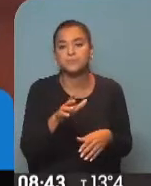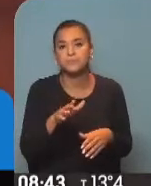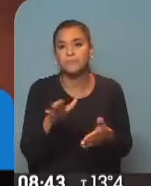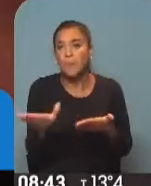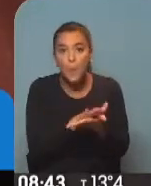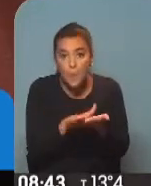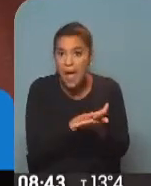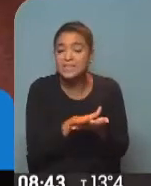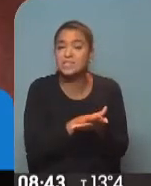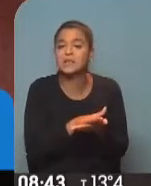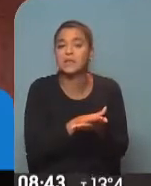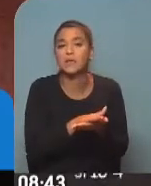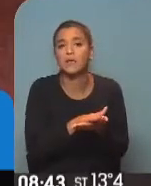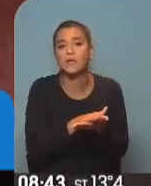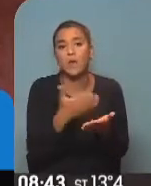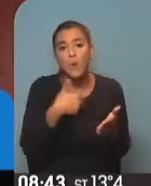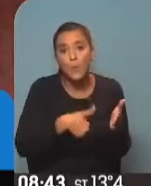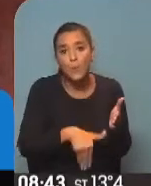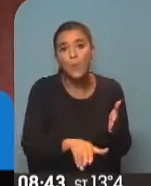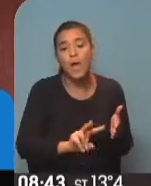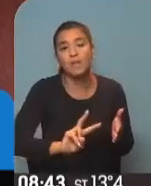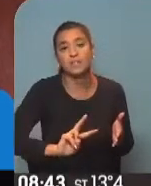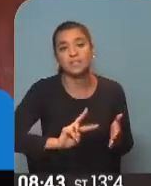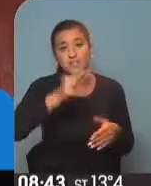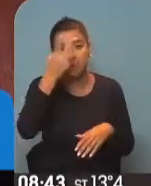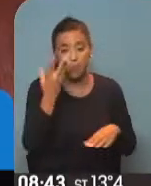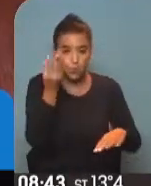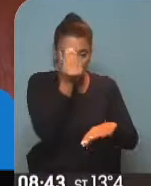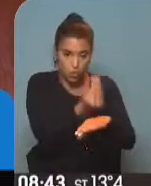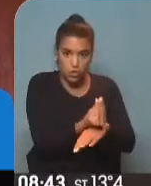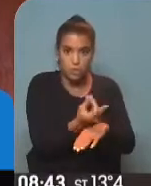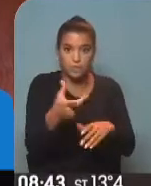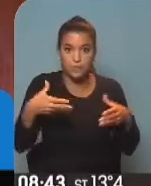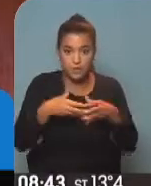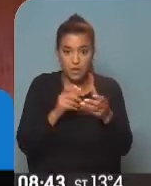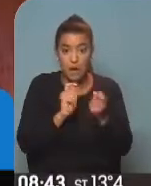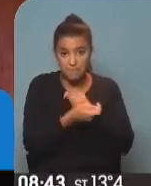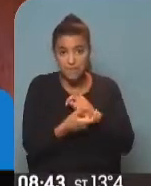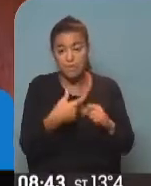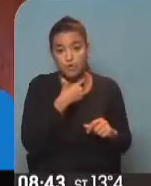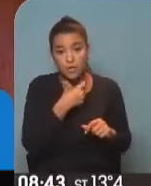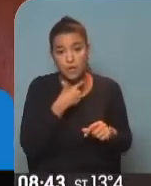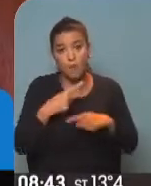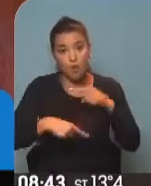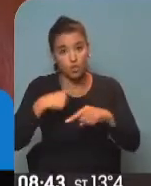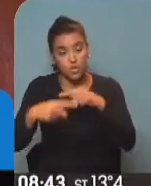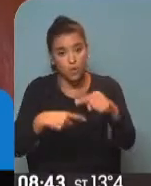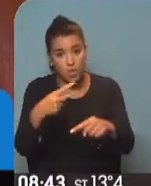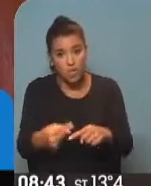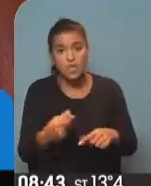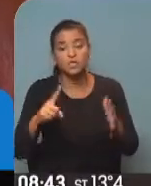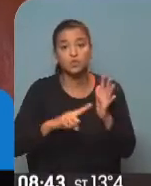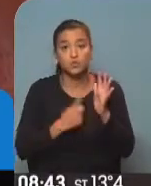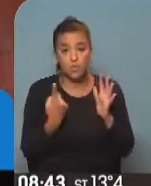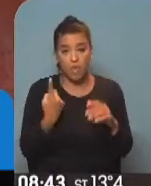de lo que sería un segundo mandato en ambos casos nosotros desde cambiemos aspiramos a la continuidad en la ciudad de